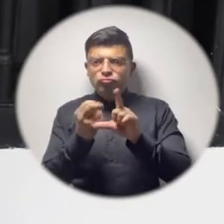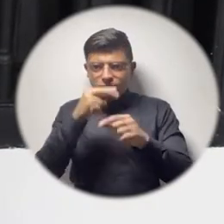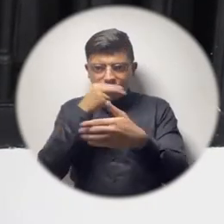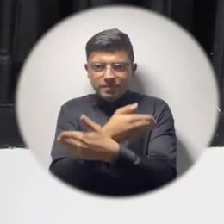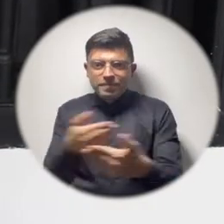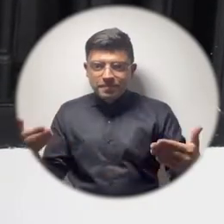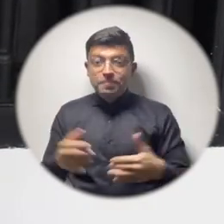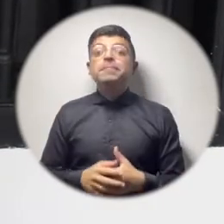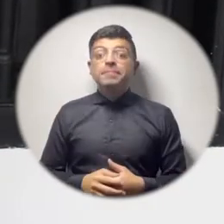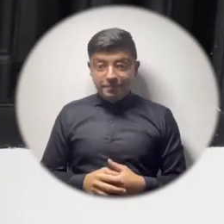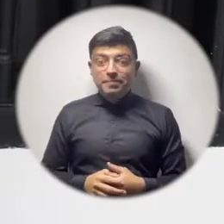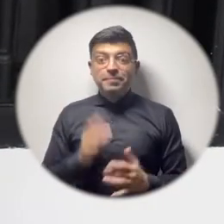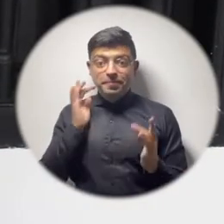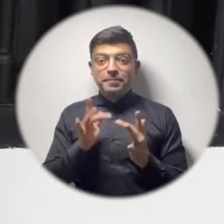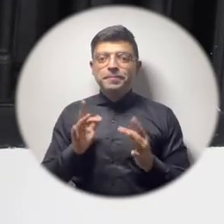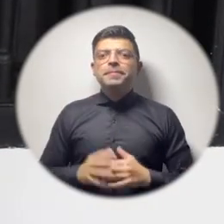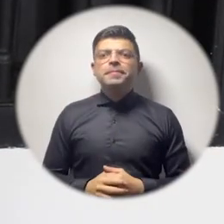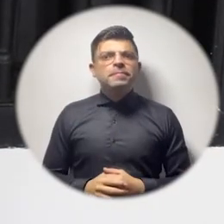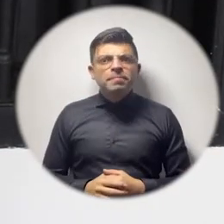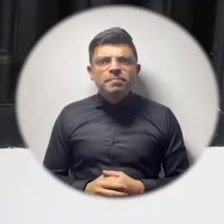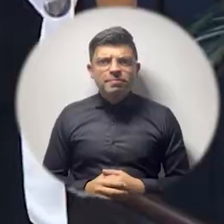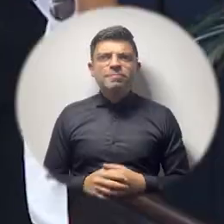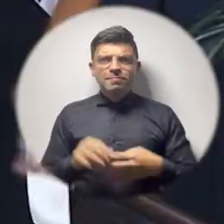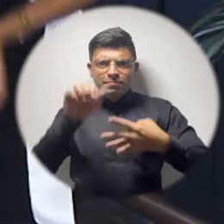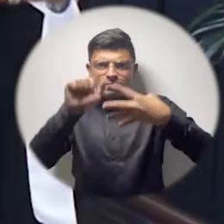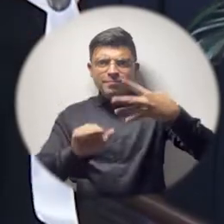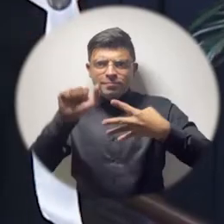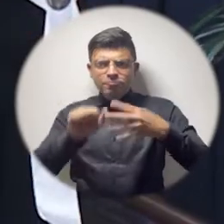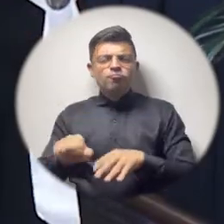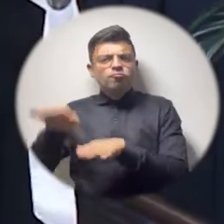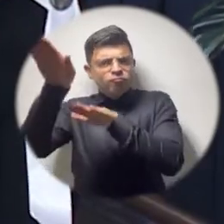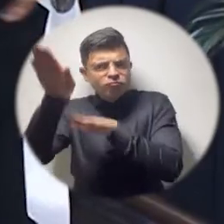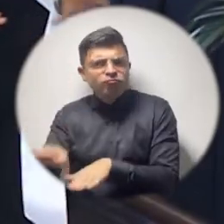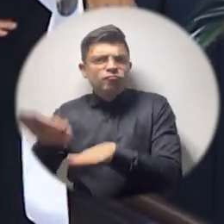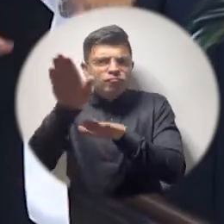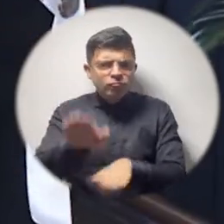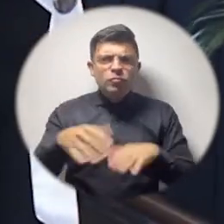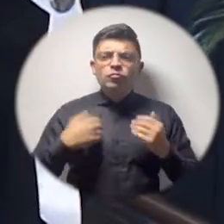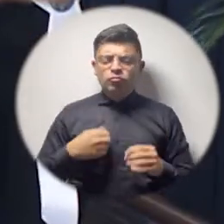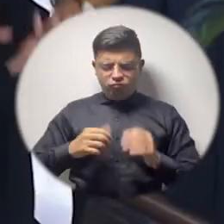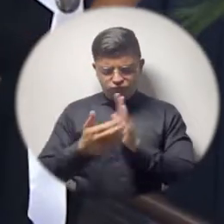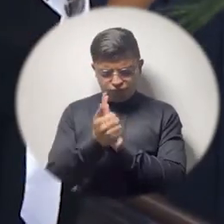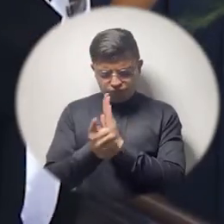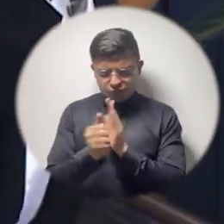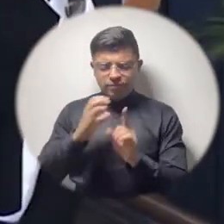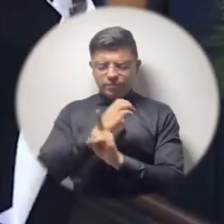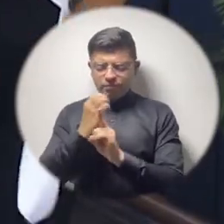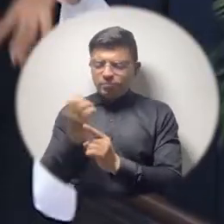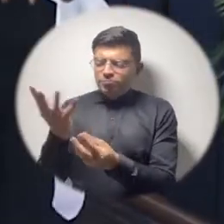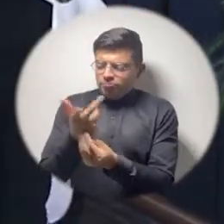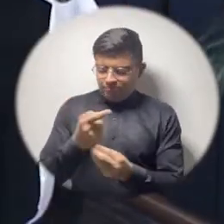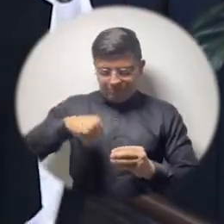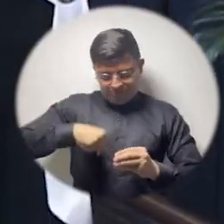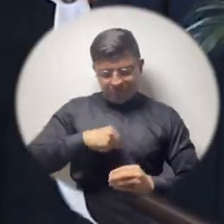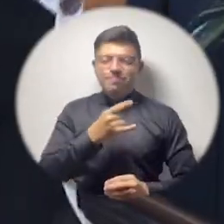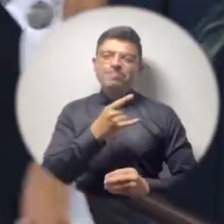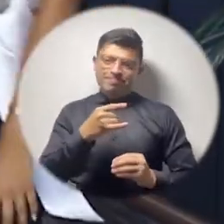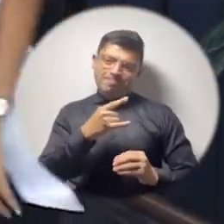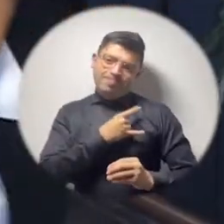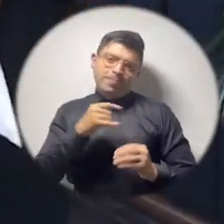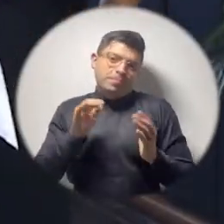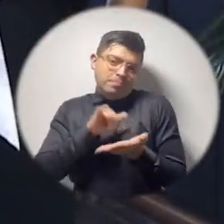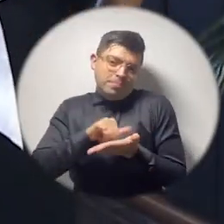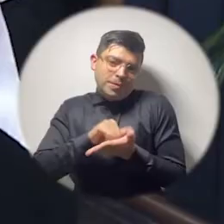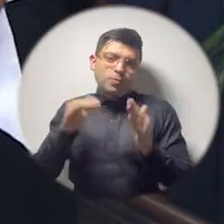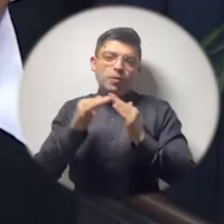y turísticas y licenciatura en educación infantil, respectivamente, serán representantes del talento artístico y cultural de esta